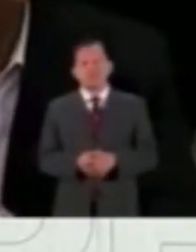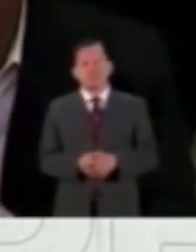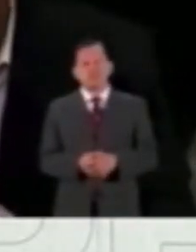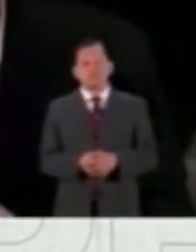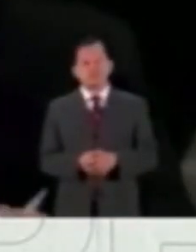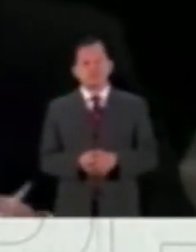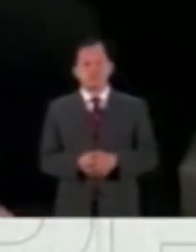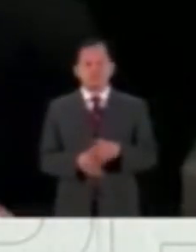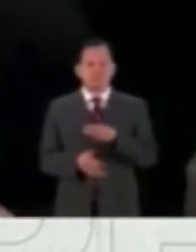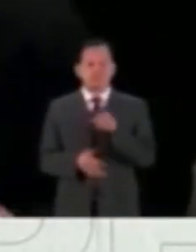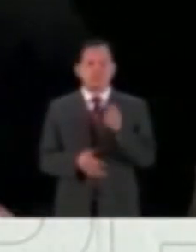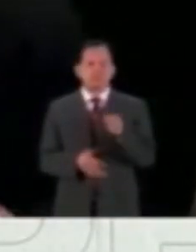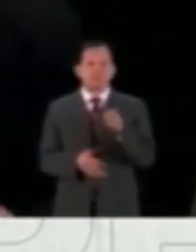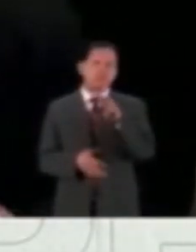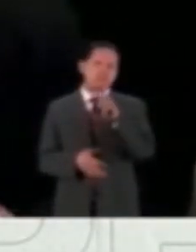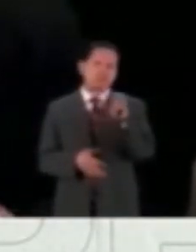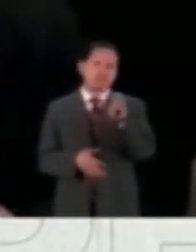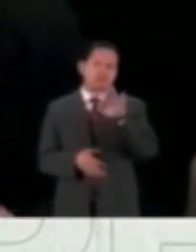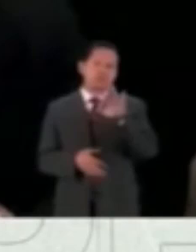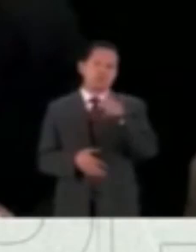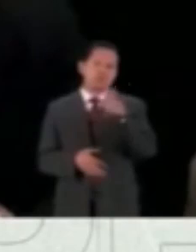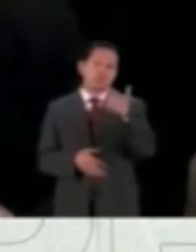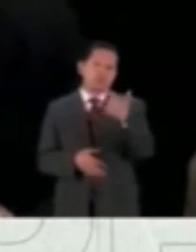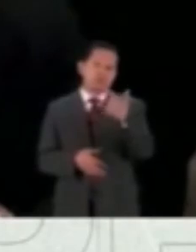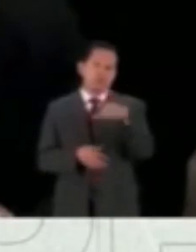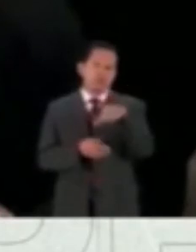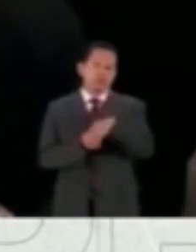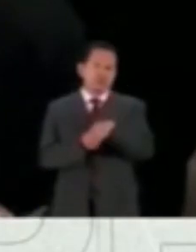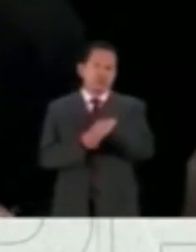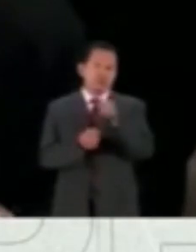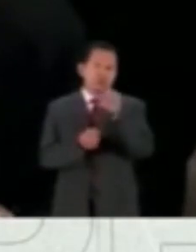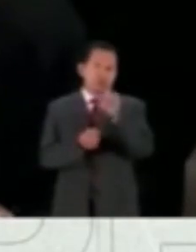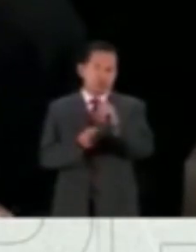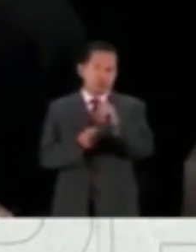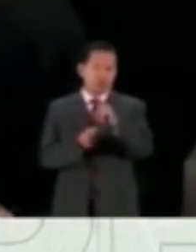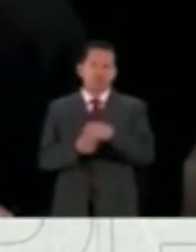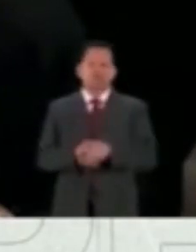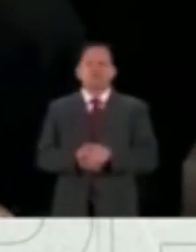Se emitieron 357 votos a favor,